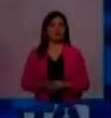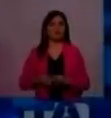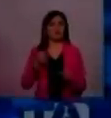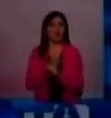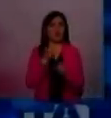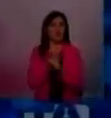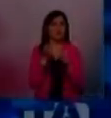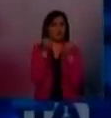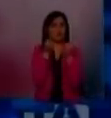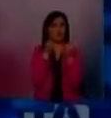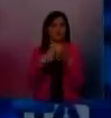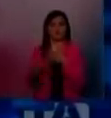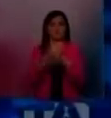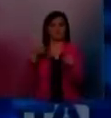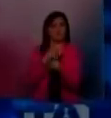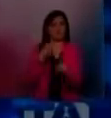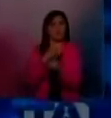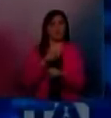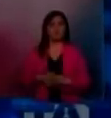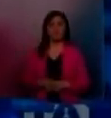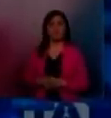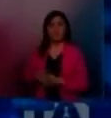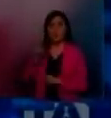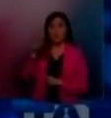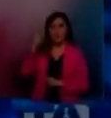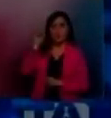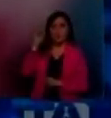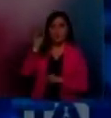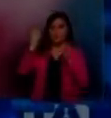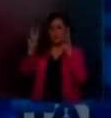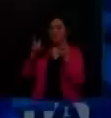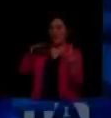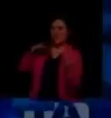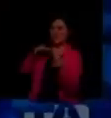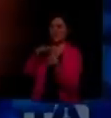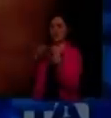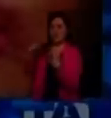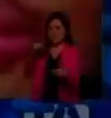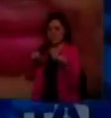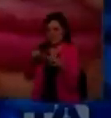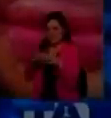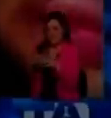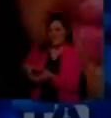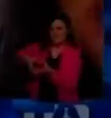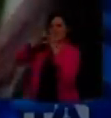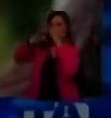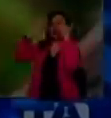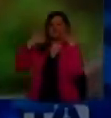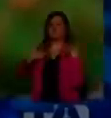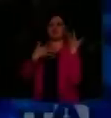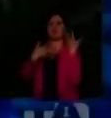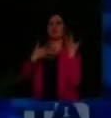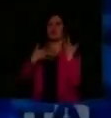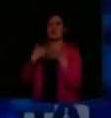arduo, pero bueno, ahí vamos. Gina, cuando tú escuchas que este tipo de ataques con ácido a mujeres empieza a